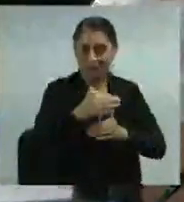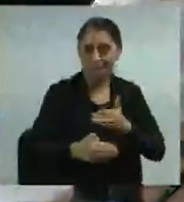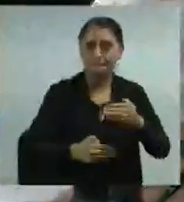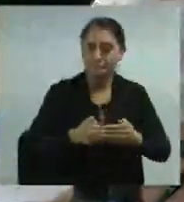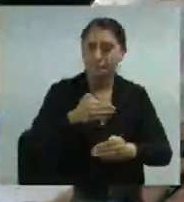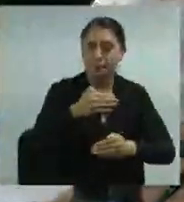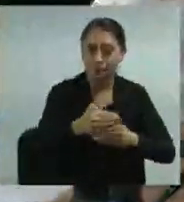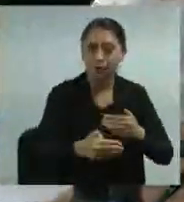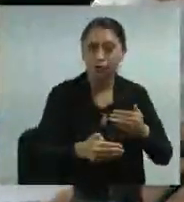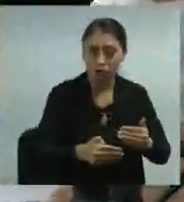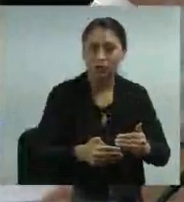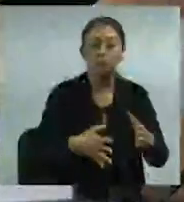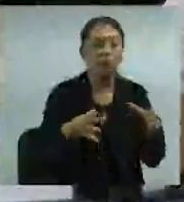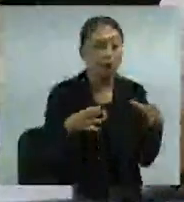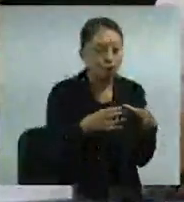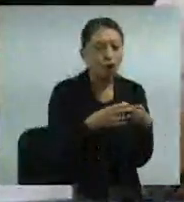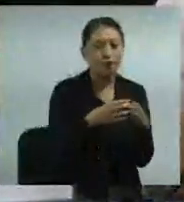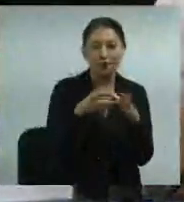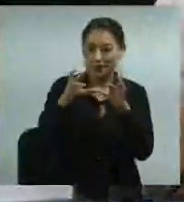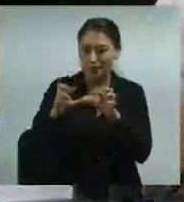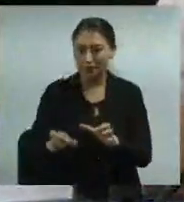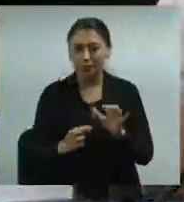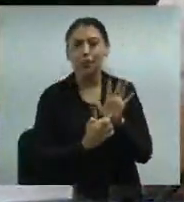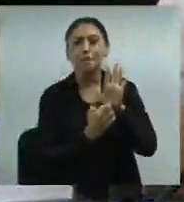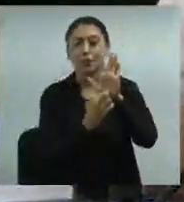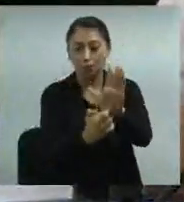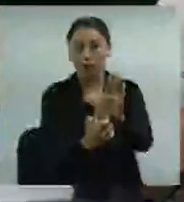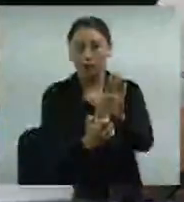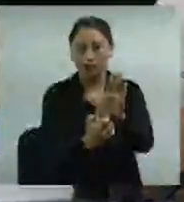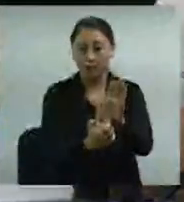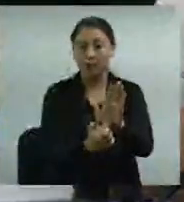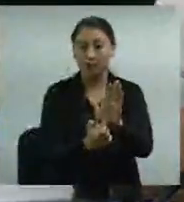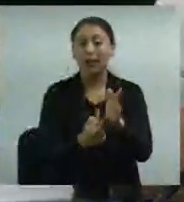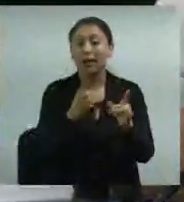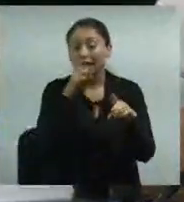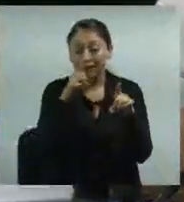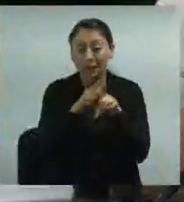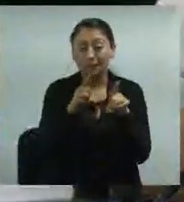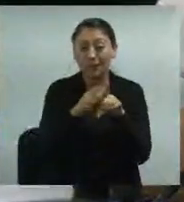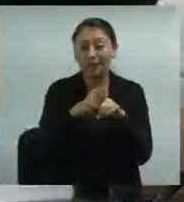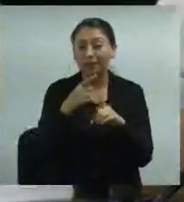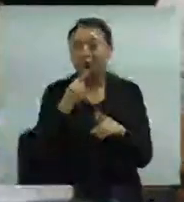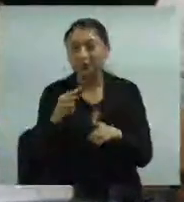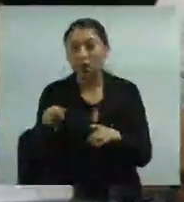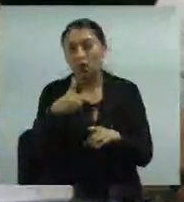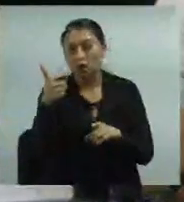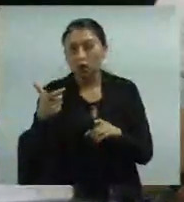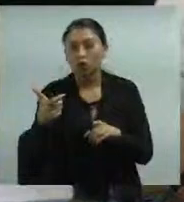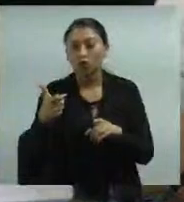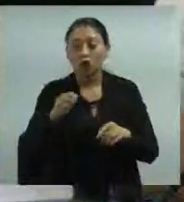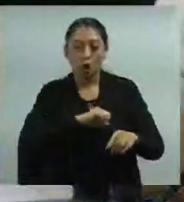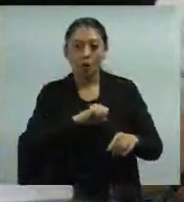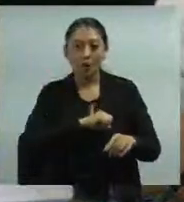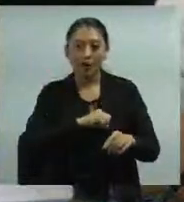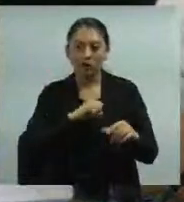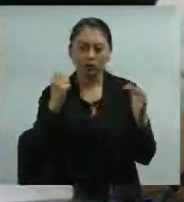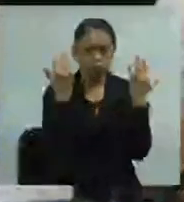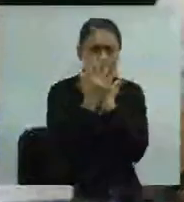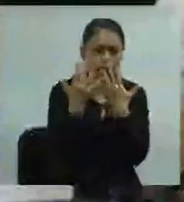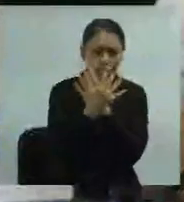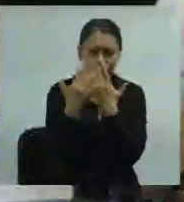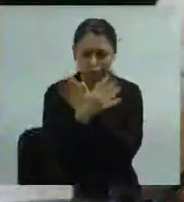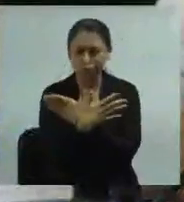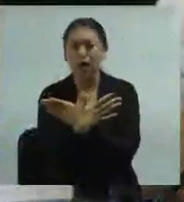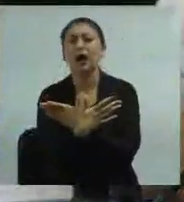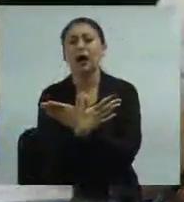de comisiones de postulación. Finalmente, ya lo decían algunos compañeros diputados, hay confusión